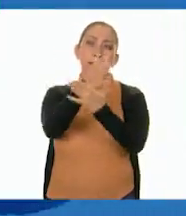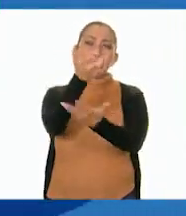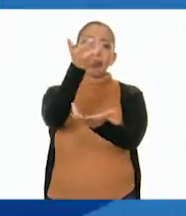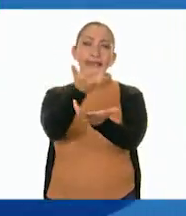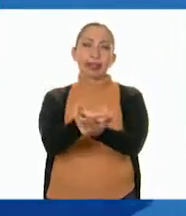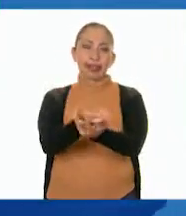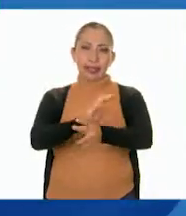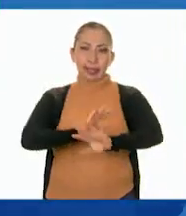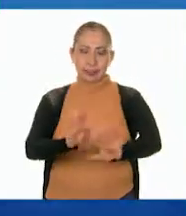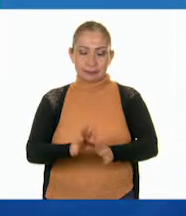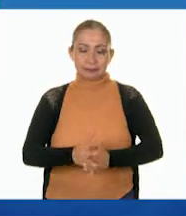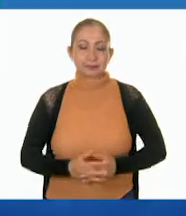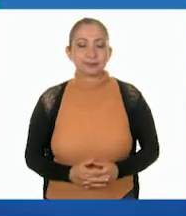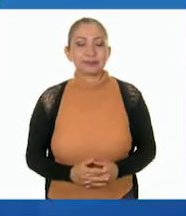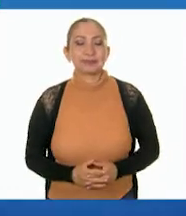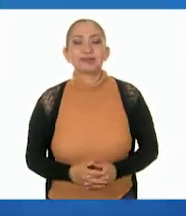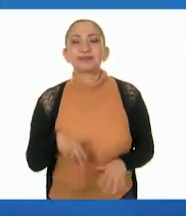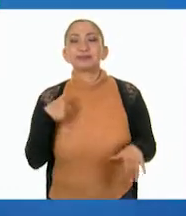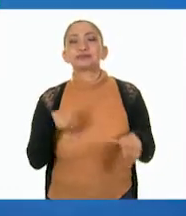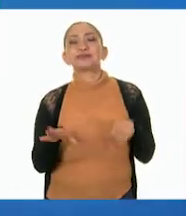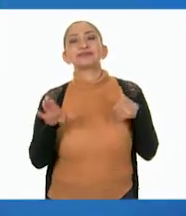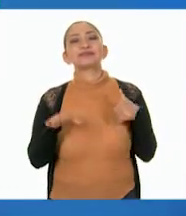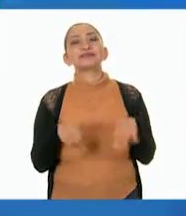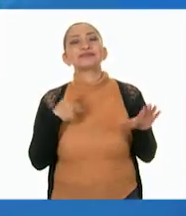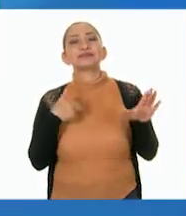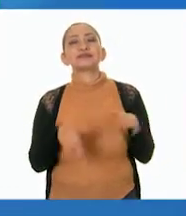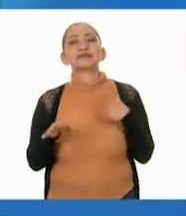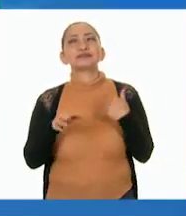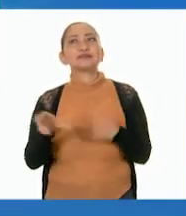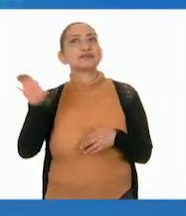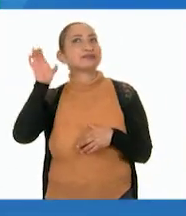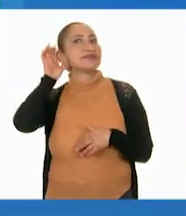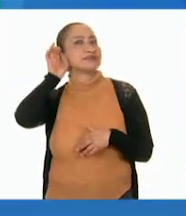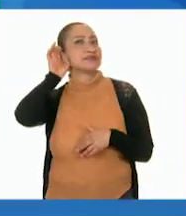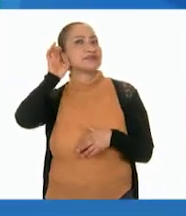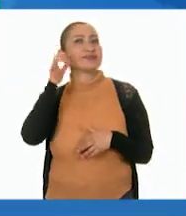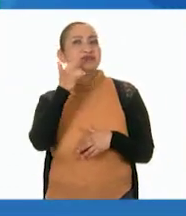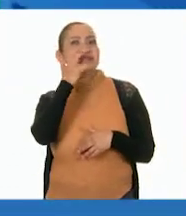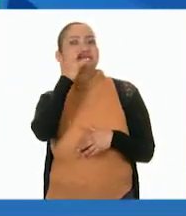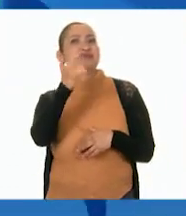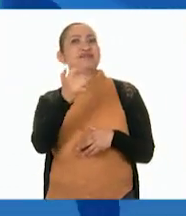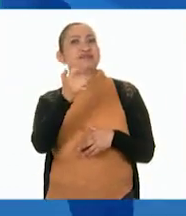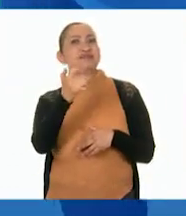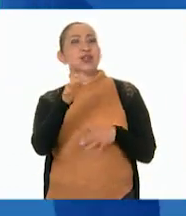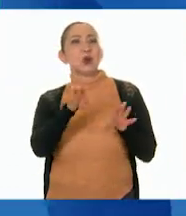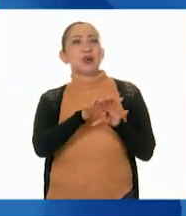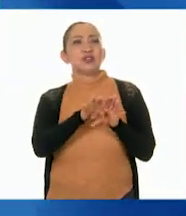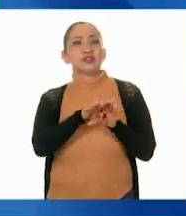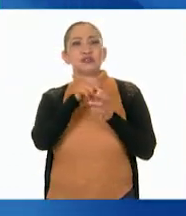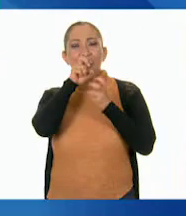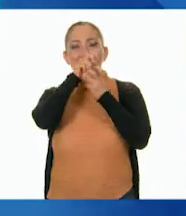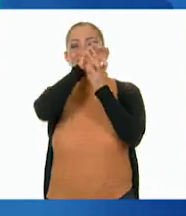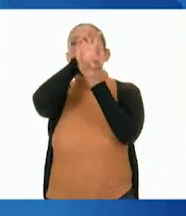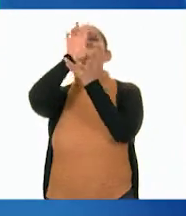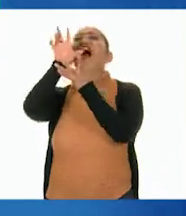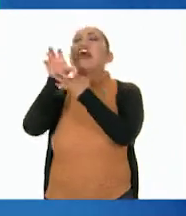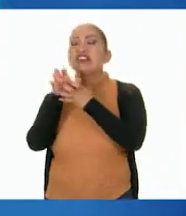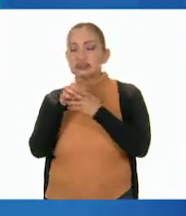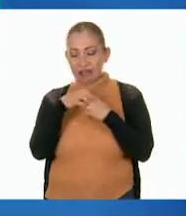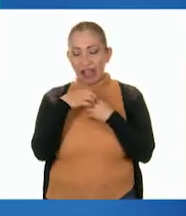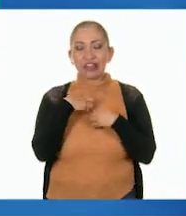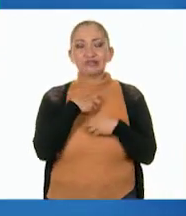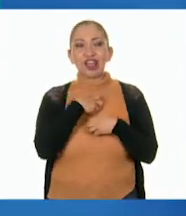descansar. Ni bien iba caminando cuando escuchó algo muy raro. Algo así como...